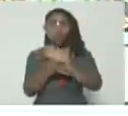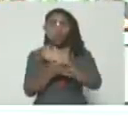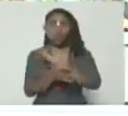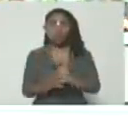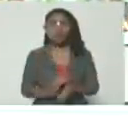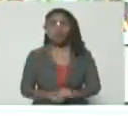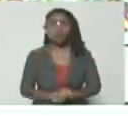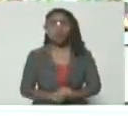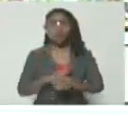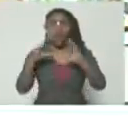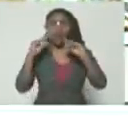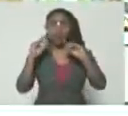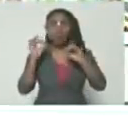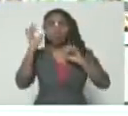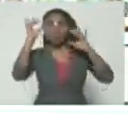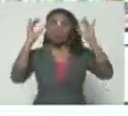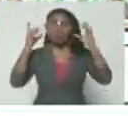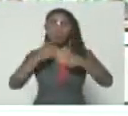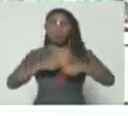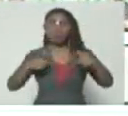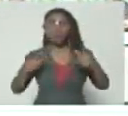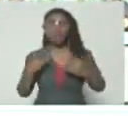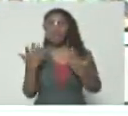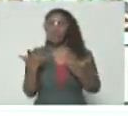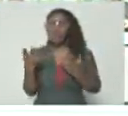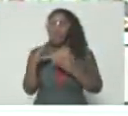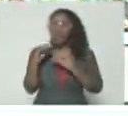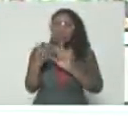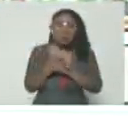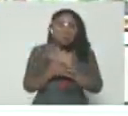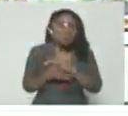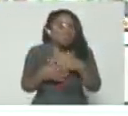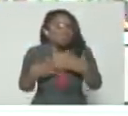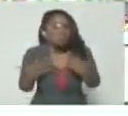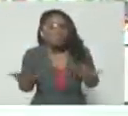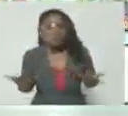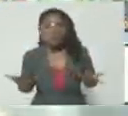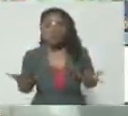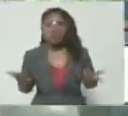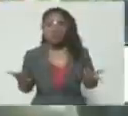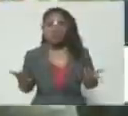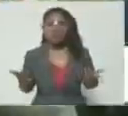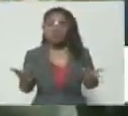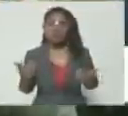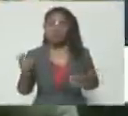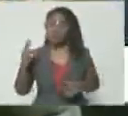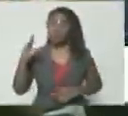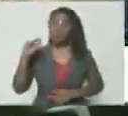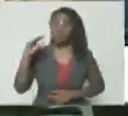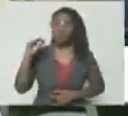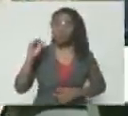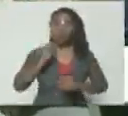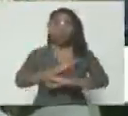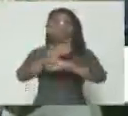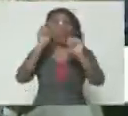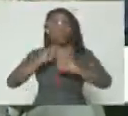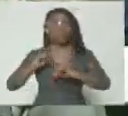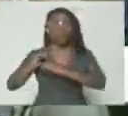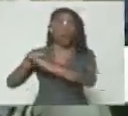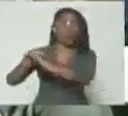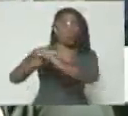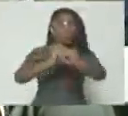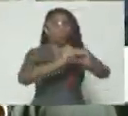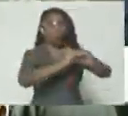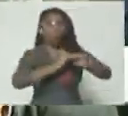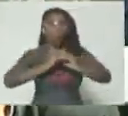cuando hablamos de creación de riqueza, ¿de qué estamos hablando? Estamos hablando de la felicidad colectiva,